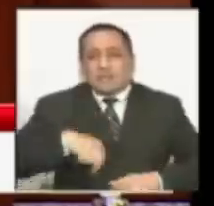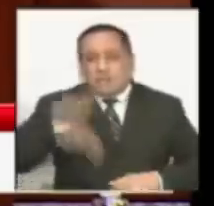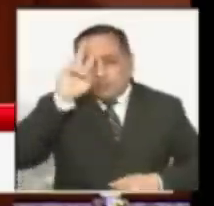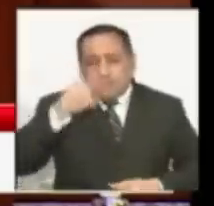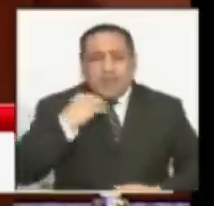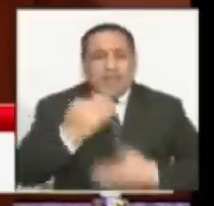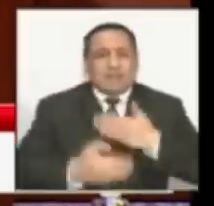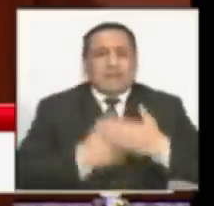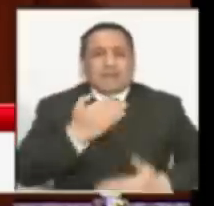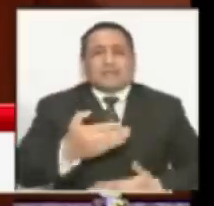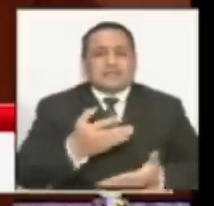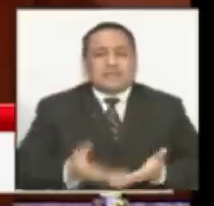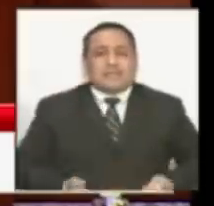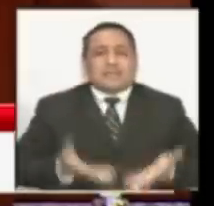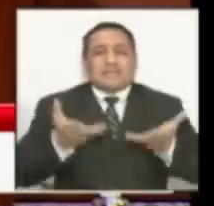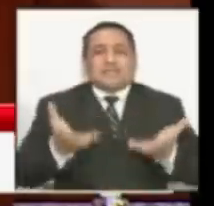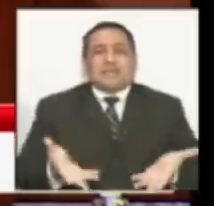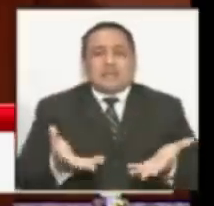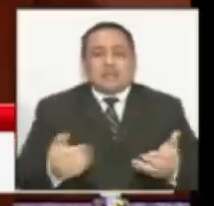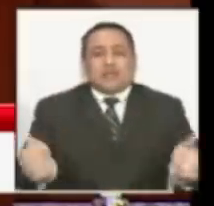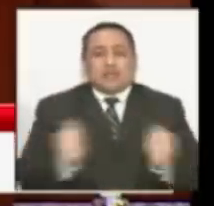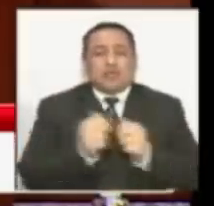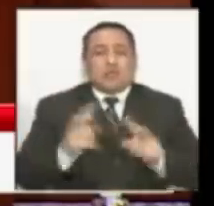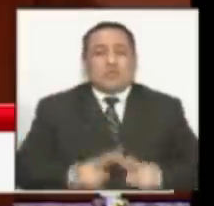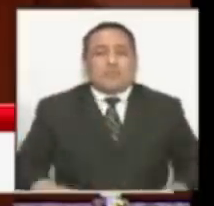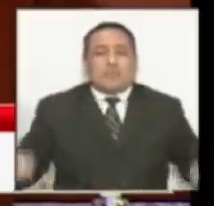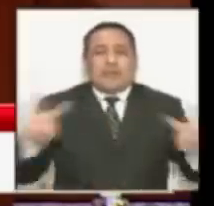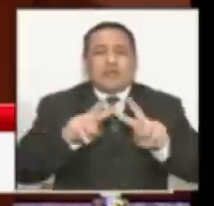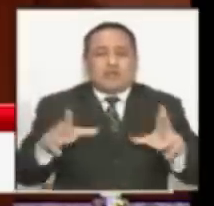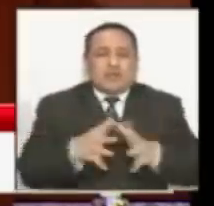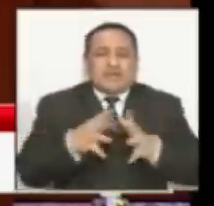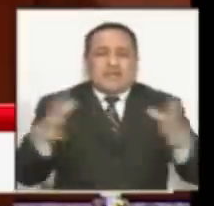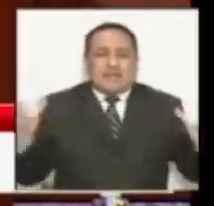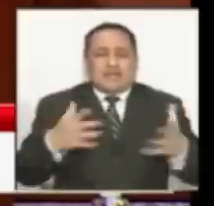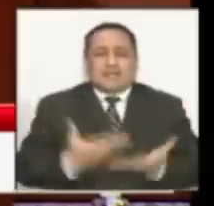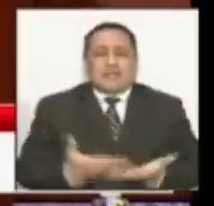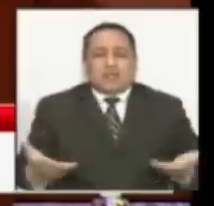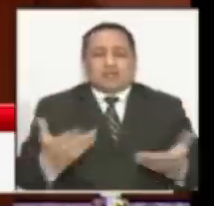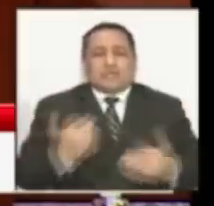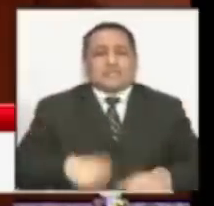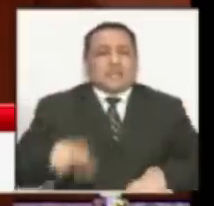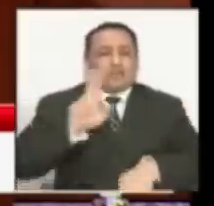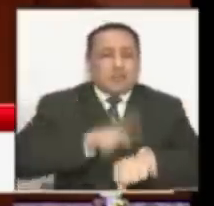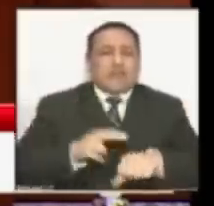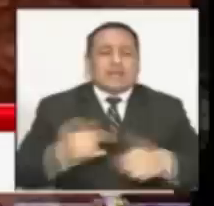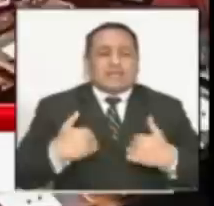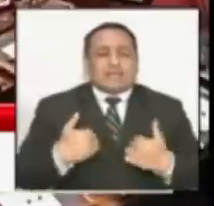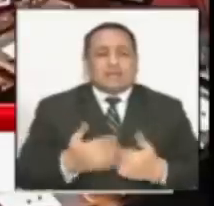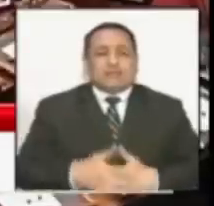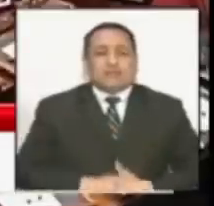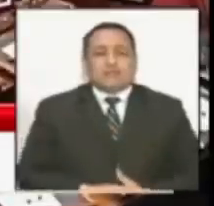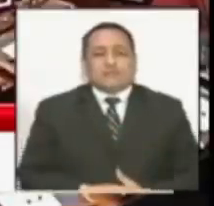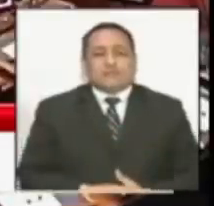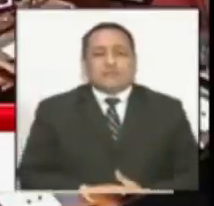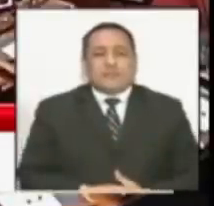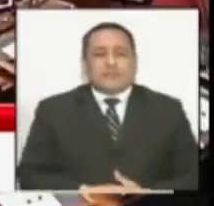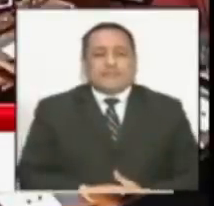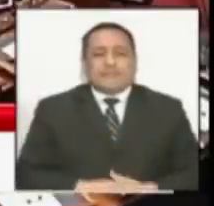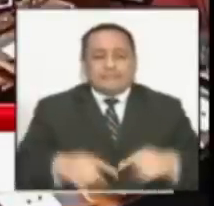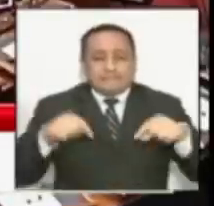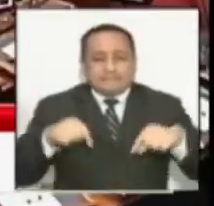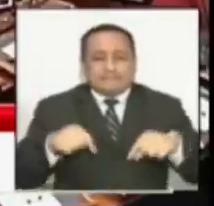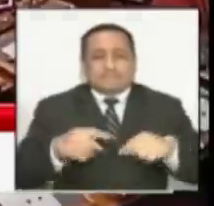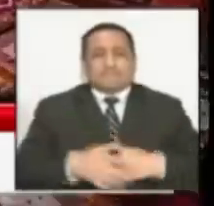país produce y genera con esta riqueza tan grande de recursos naturales que tenemos.